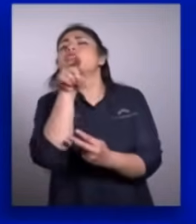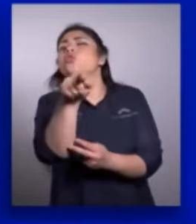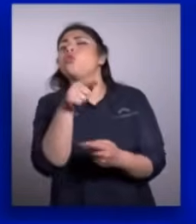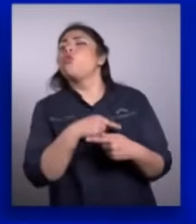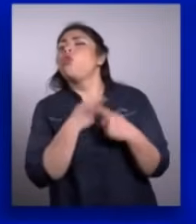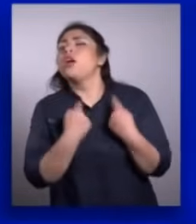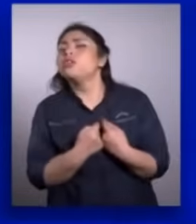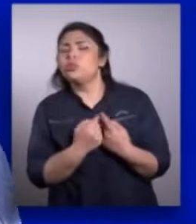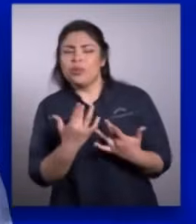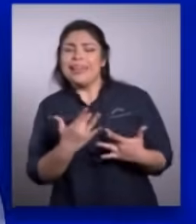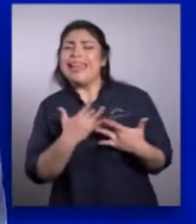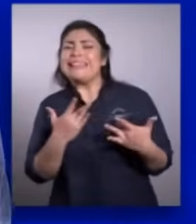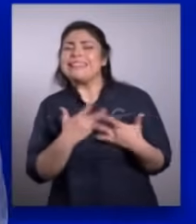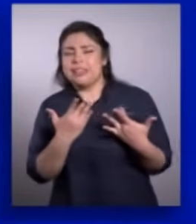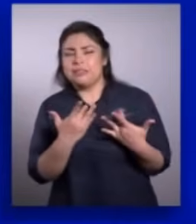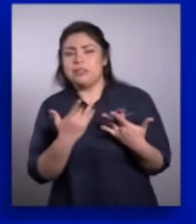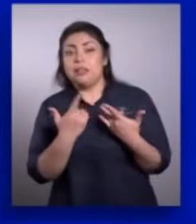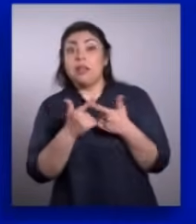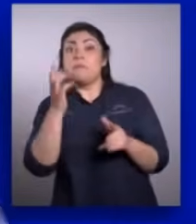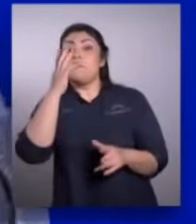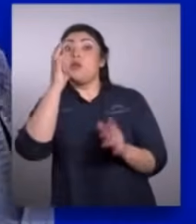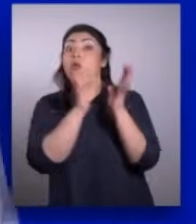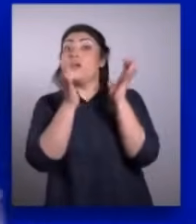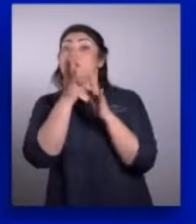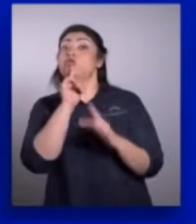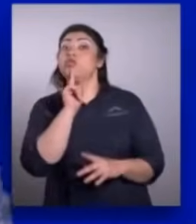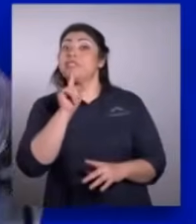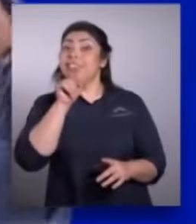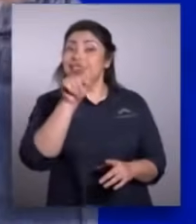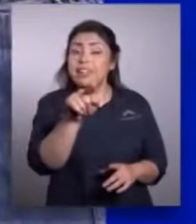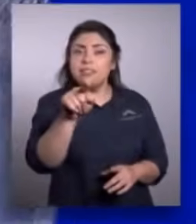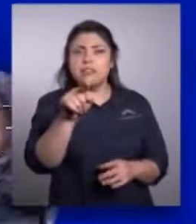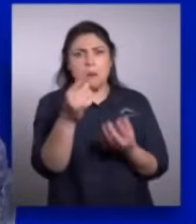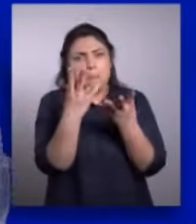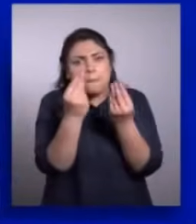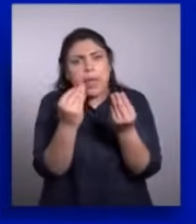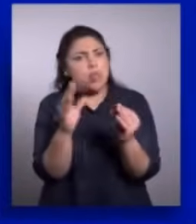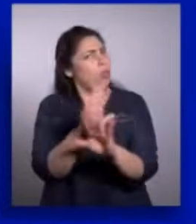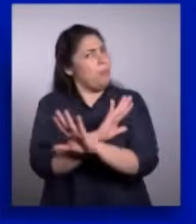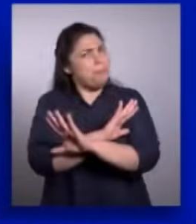No temas, cree solamente No temas, cree solamente mañana ¡Gracias!